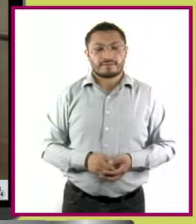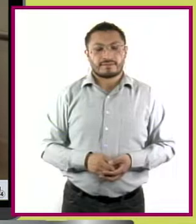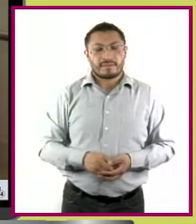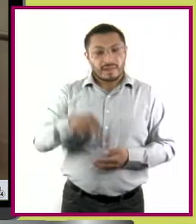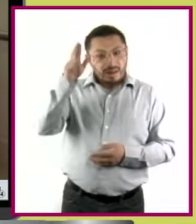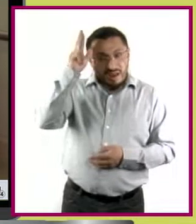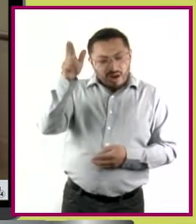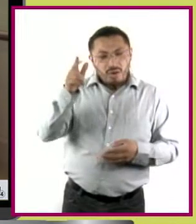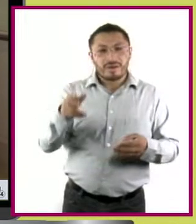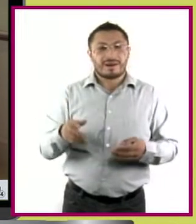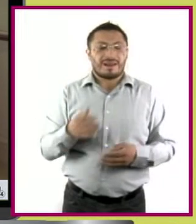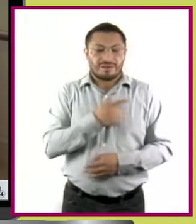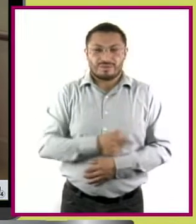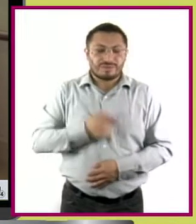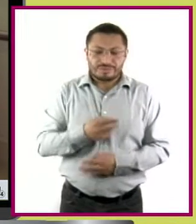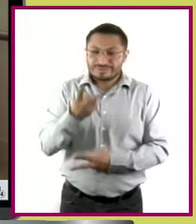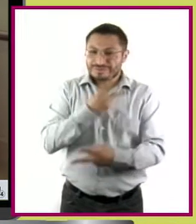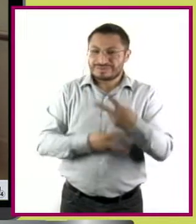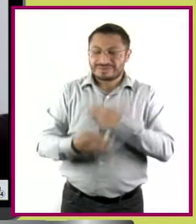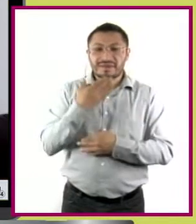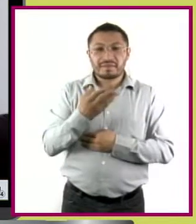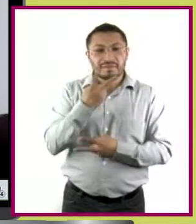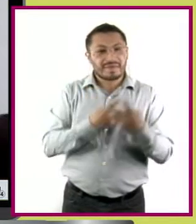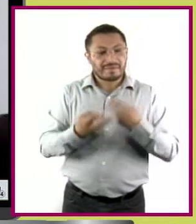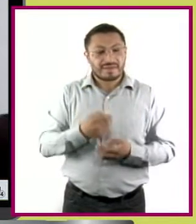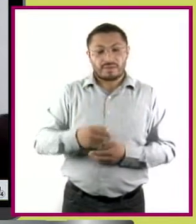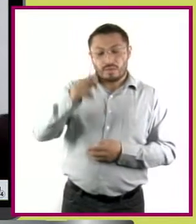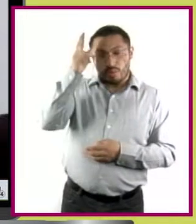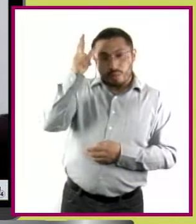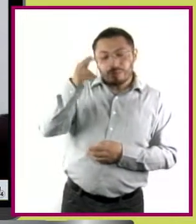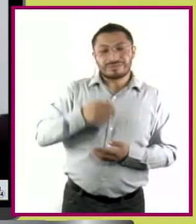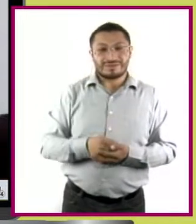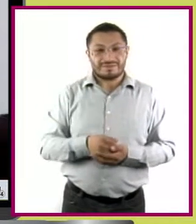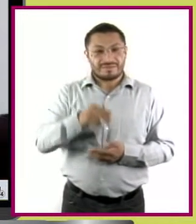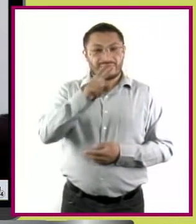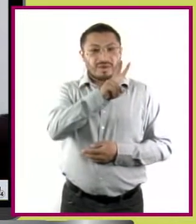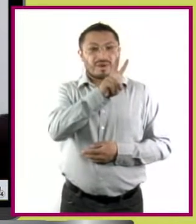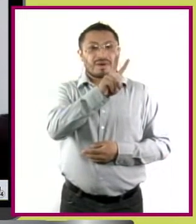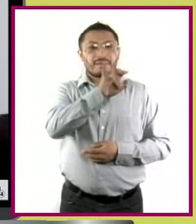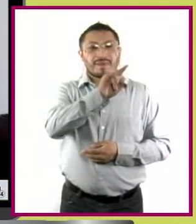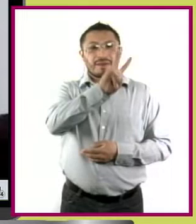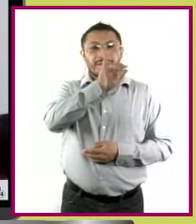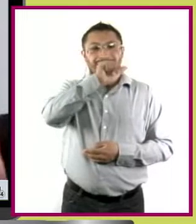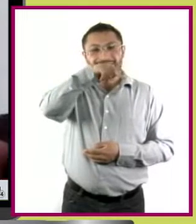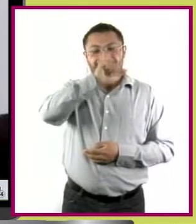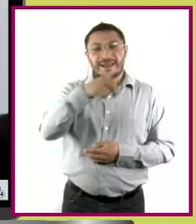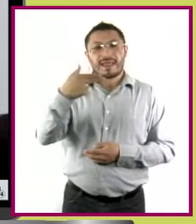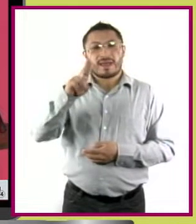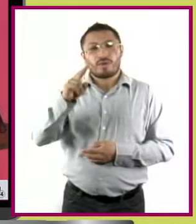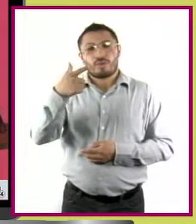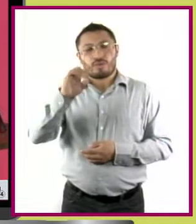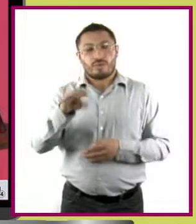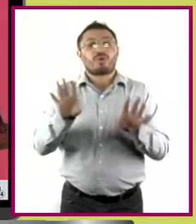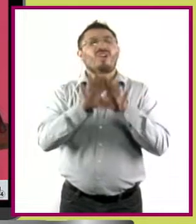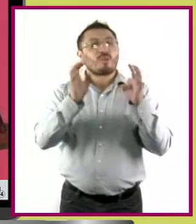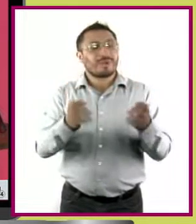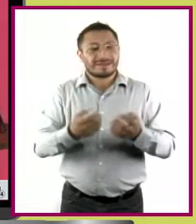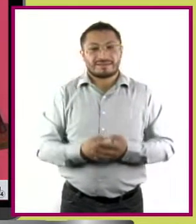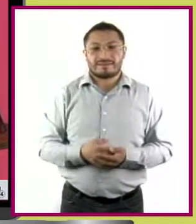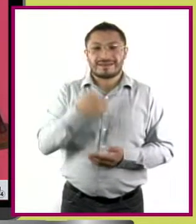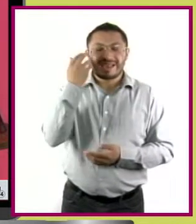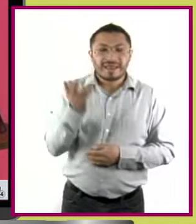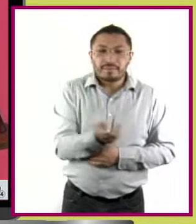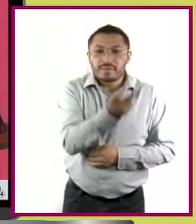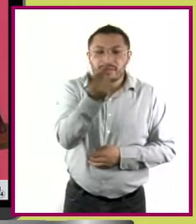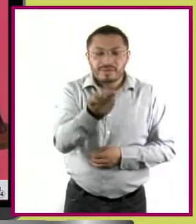Hola Fernando, qué gusto tenerte aquí, bienvenido. Hola. Hola Hugo, hola Viviana, ¿qué tal? ¿Cómo han estado? Oye, queremos